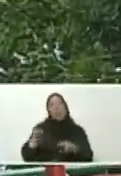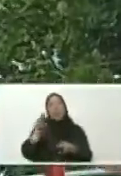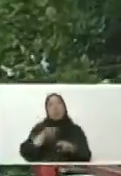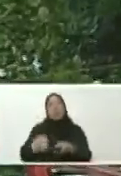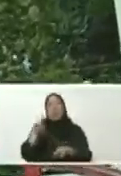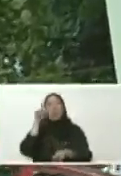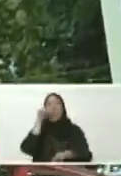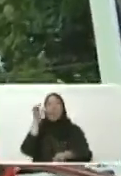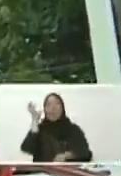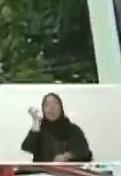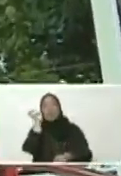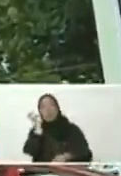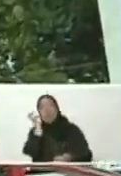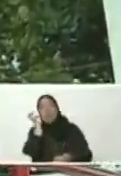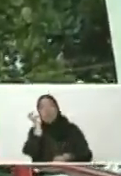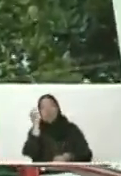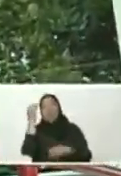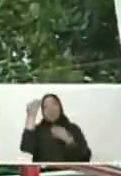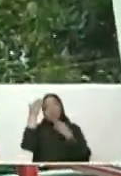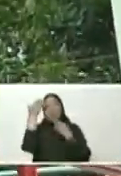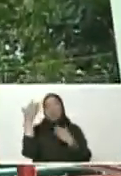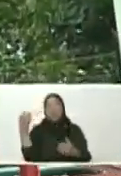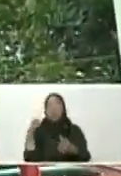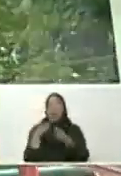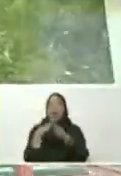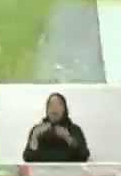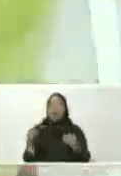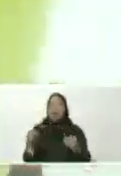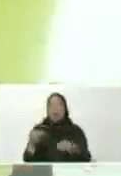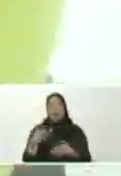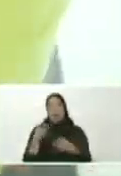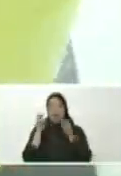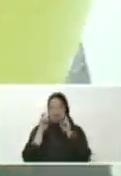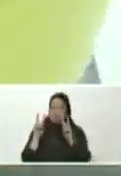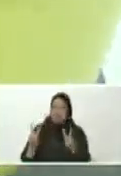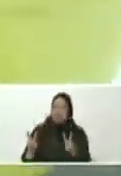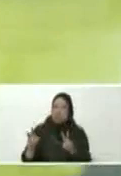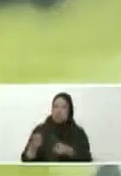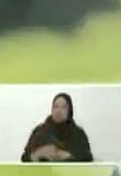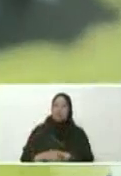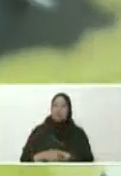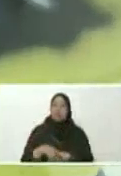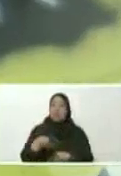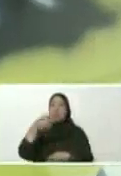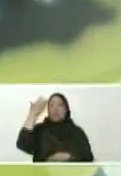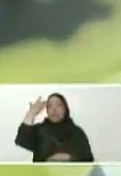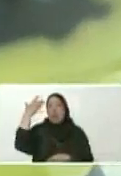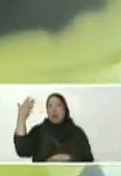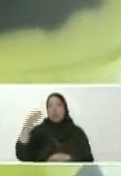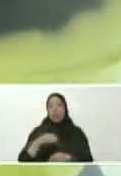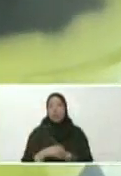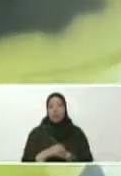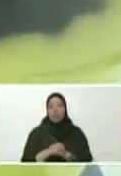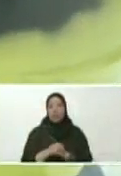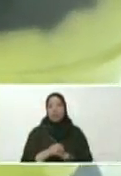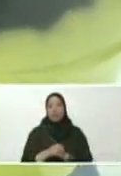niñas. Aquí están mis saludos a todas, por allá, míralo por allá. Sí, sí, sí. Mi saludo por allá.